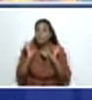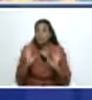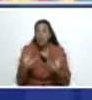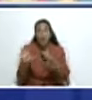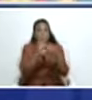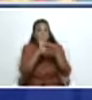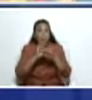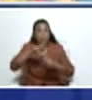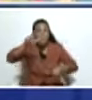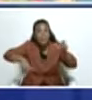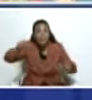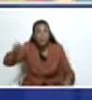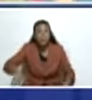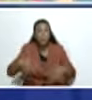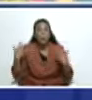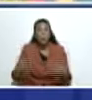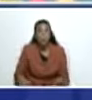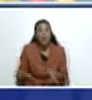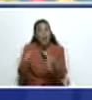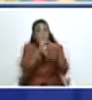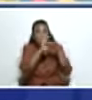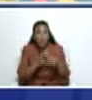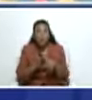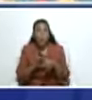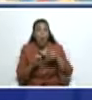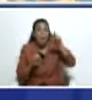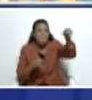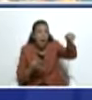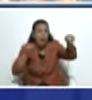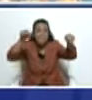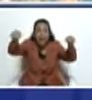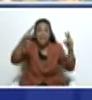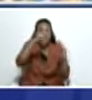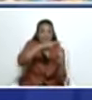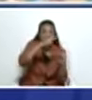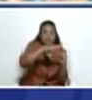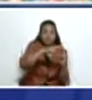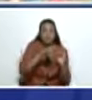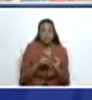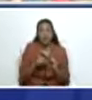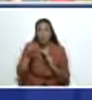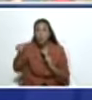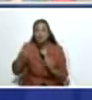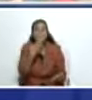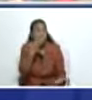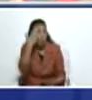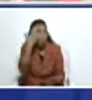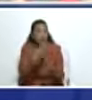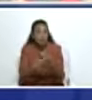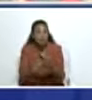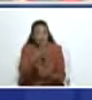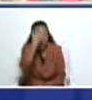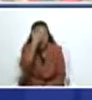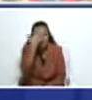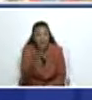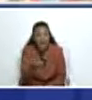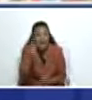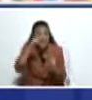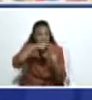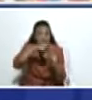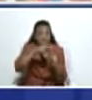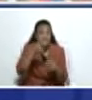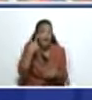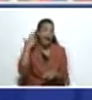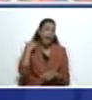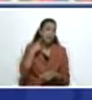unión en el territorio, la unión de punta a punta desde el Táchira. Me consta cómo ha avanzado el Táchira con